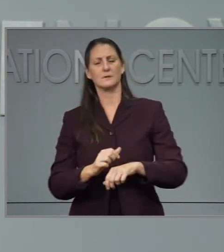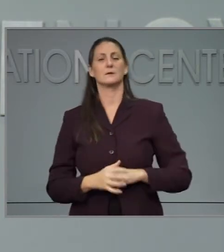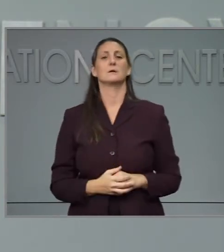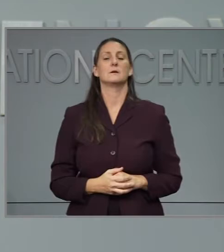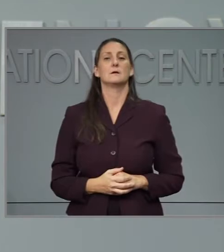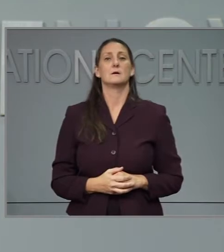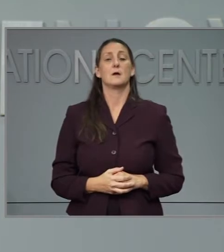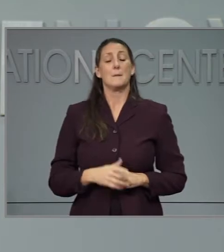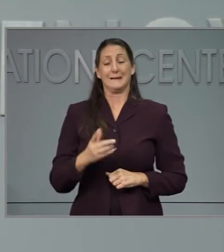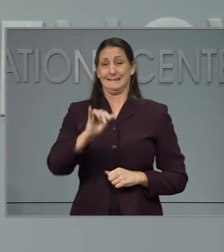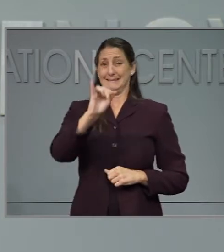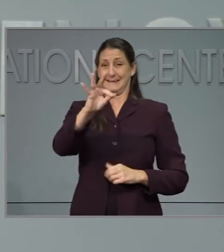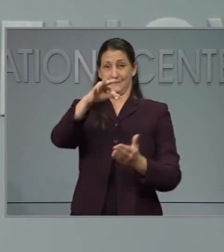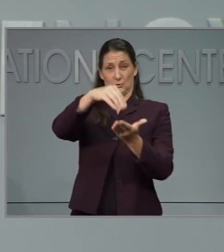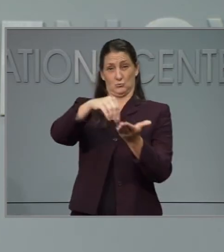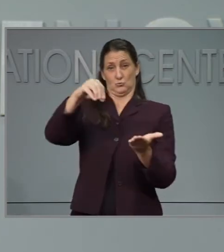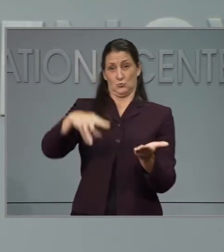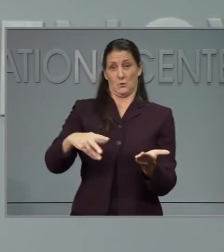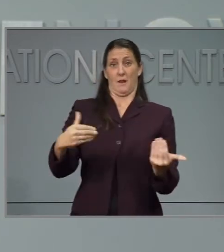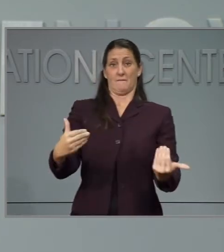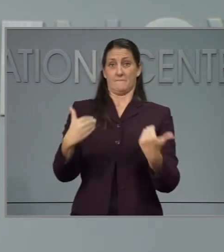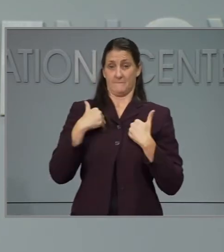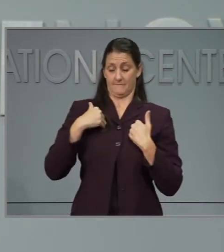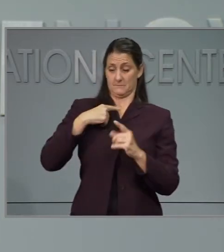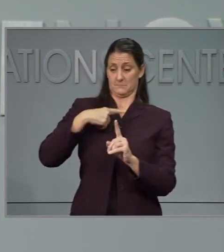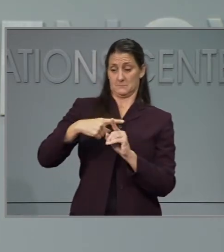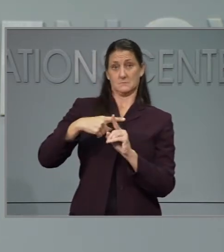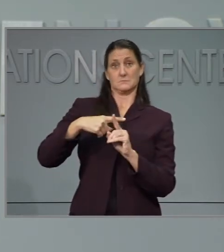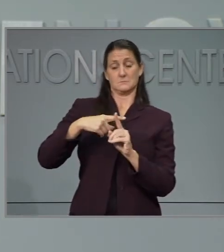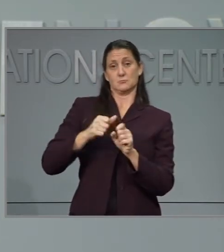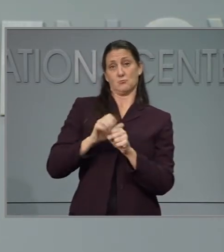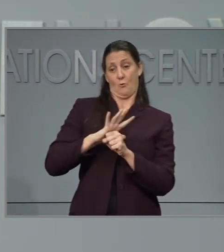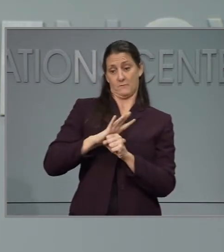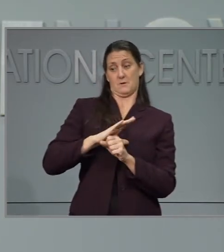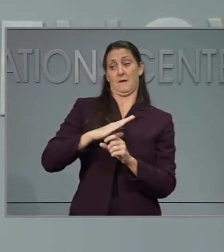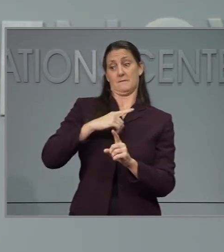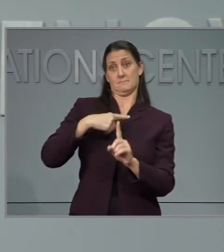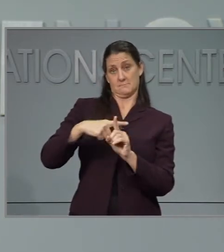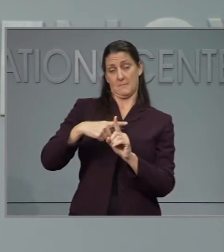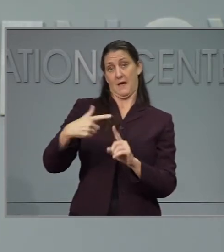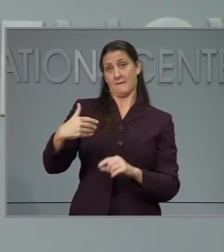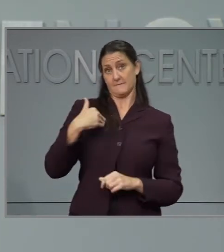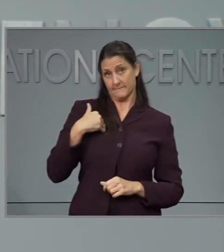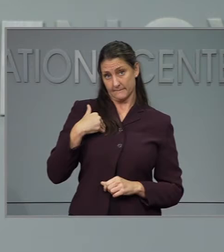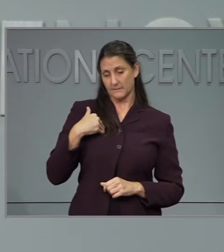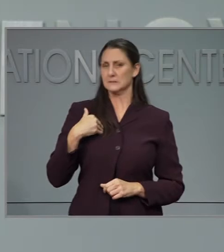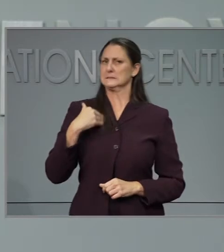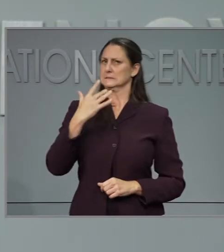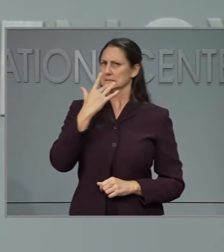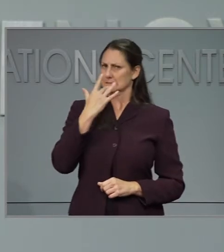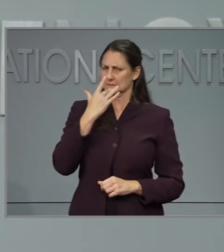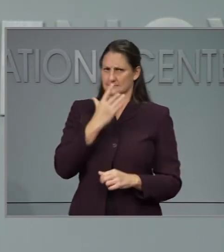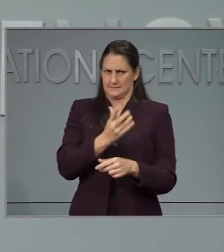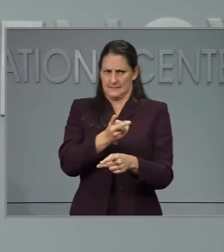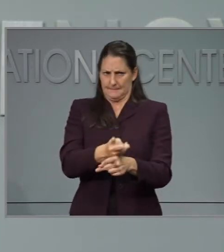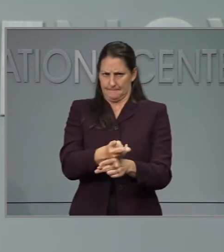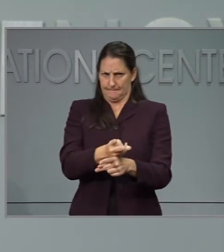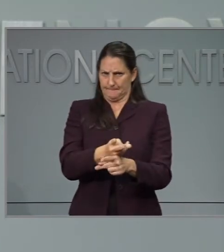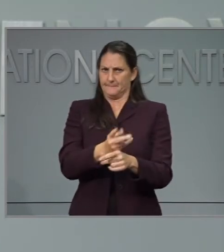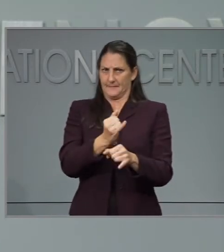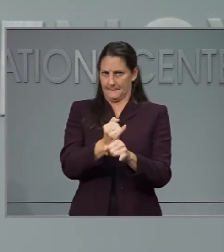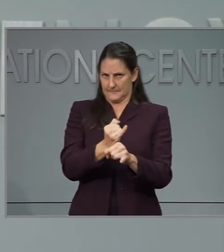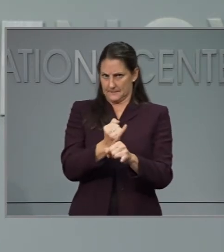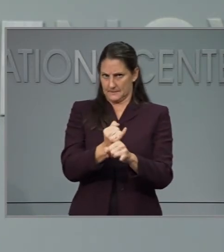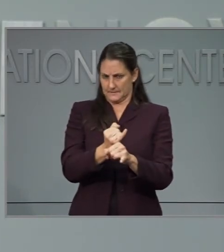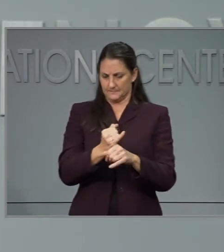al mantener a los estudiantes los que tienen resultados positivos en las universidades,